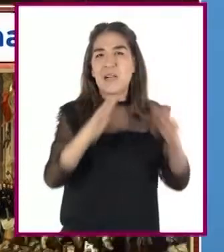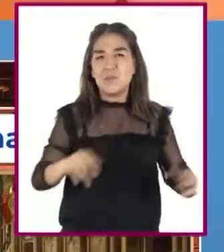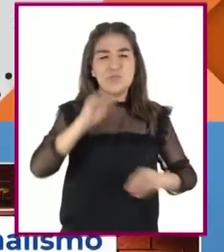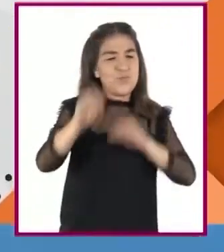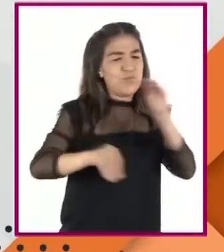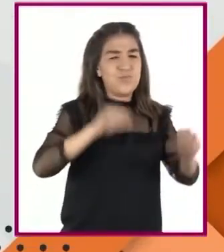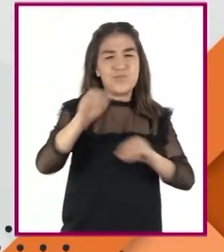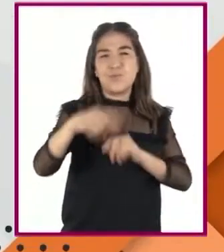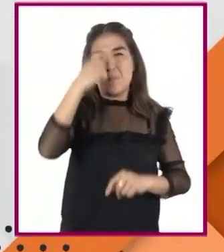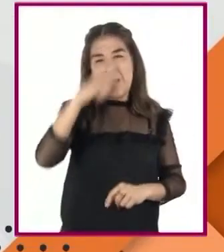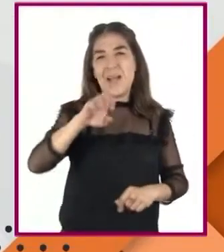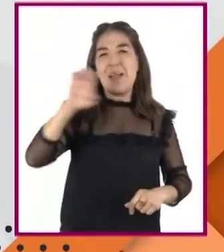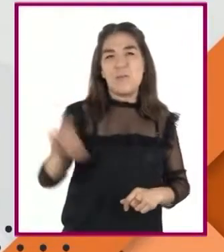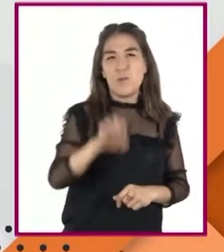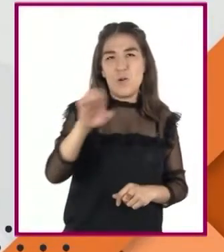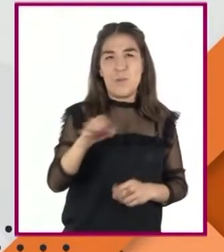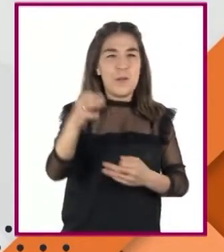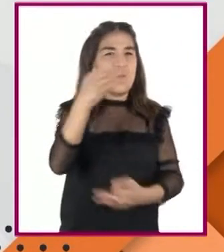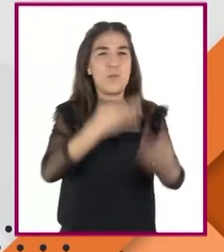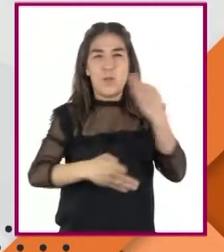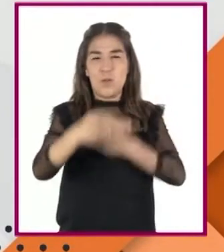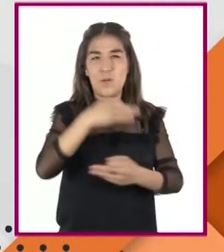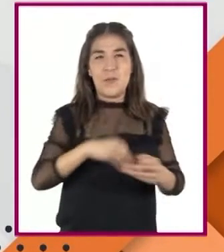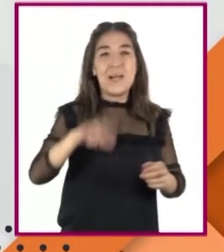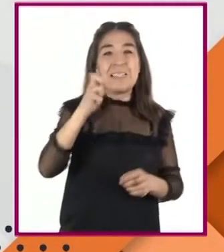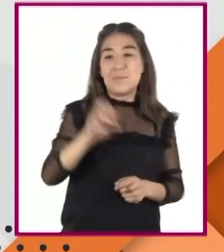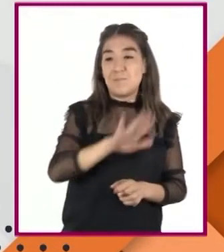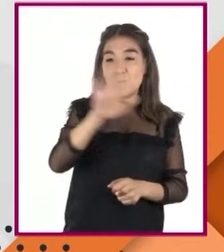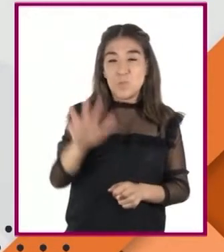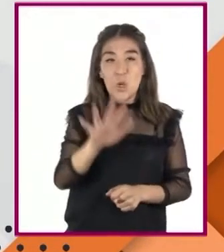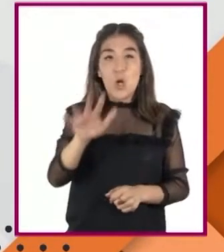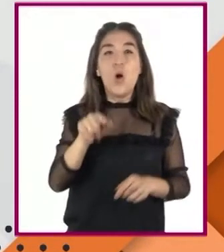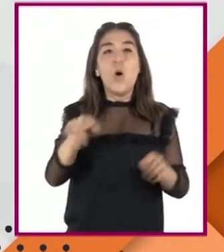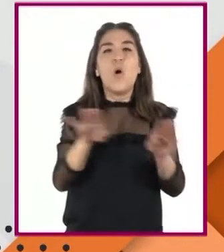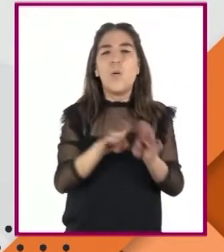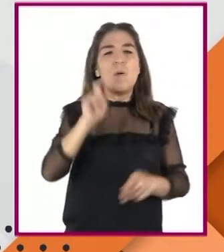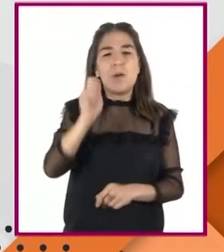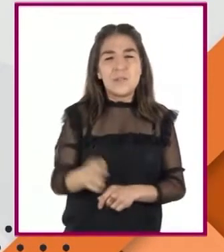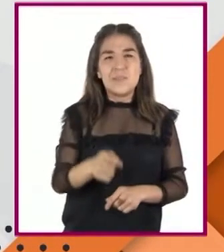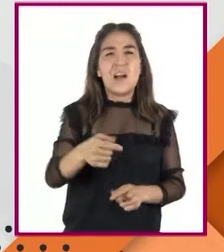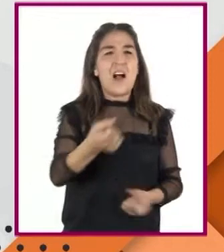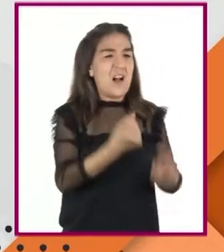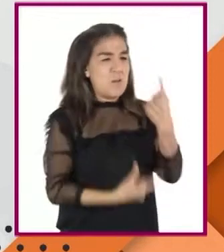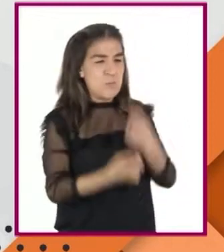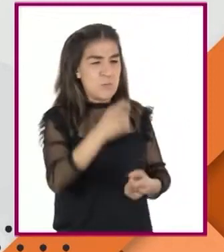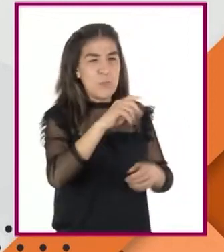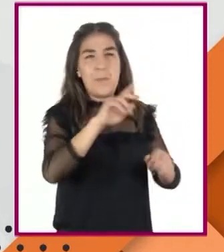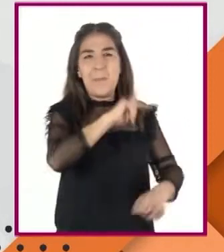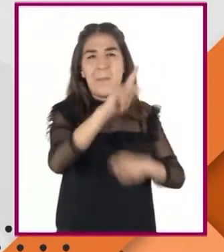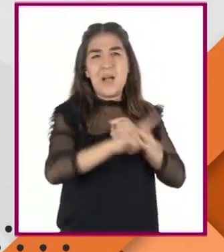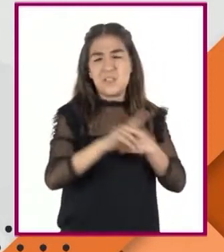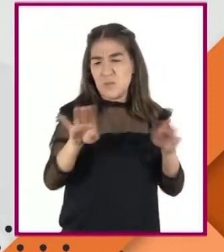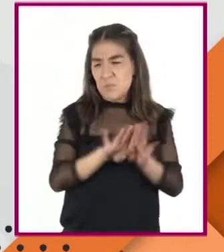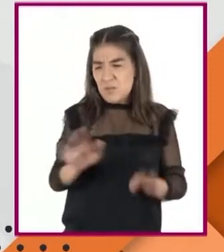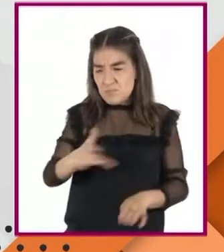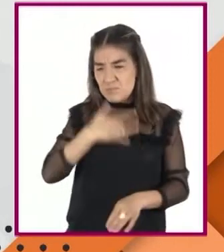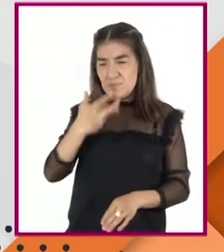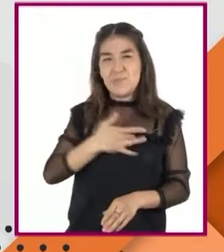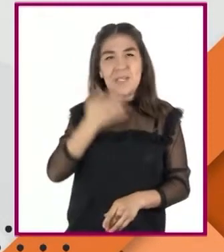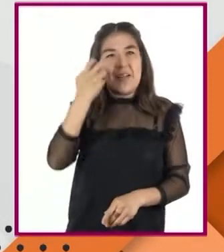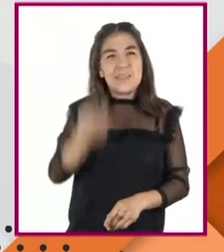Europa. Por el contrario, esto fomentó una reacción en otras naciones donde los